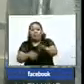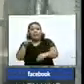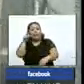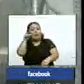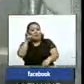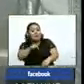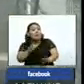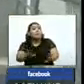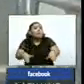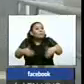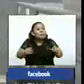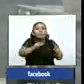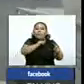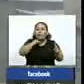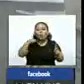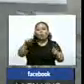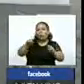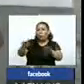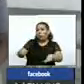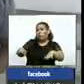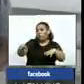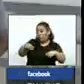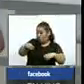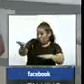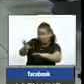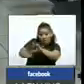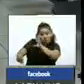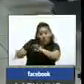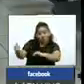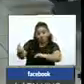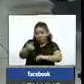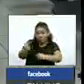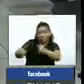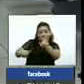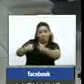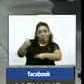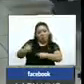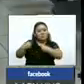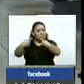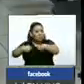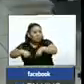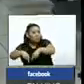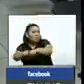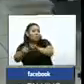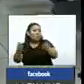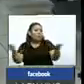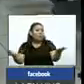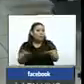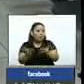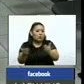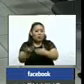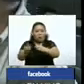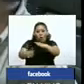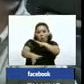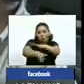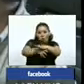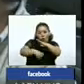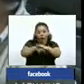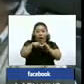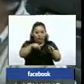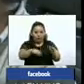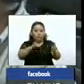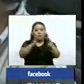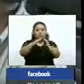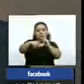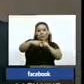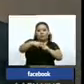debe a que el párroco no permitió que algunos ciudadanos que lo acusan siguieran cometiendo actos de corrupción en la parroquia.